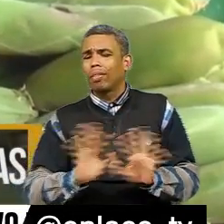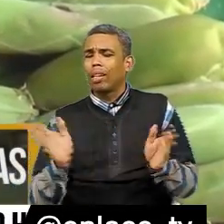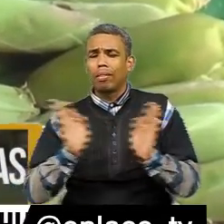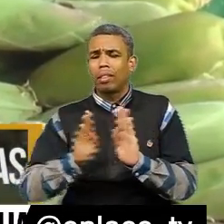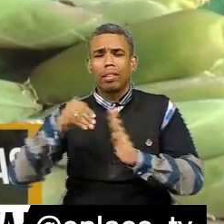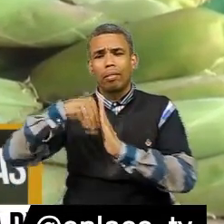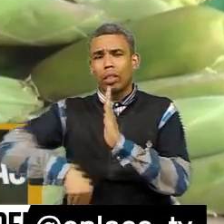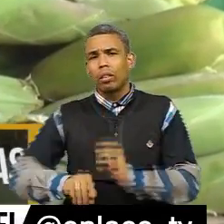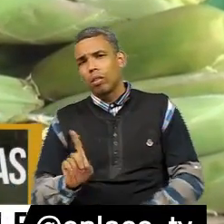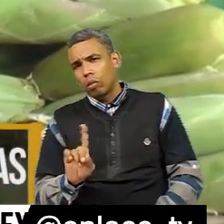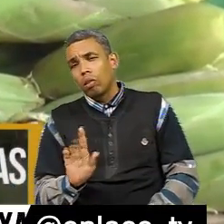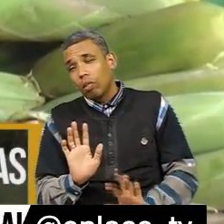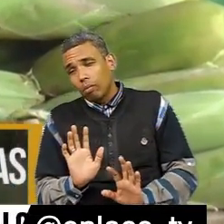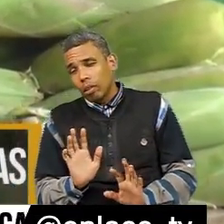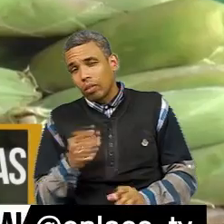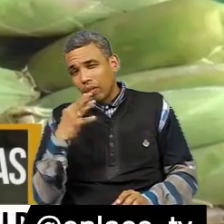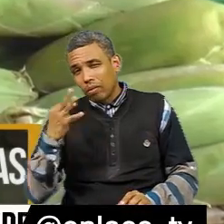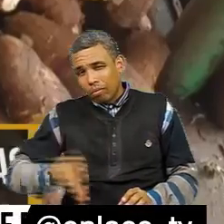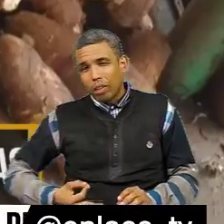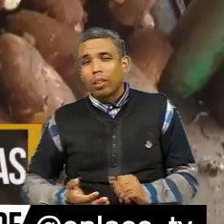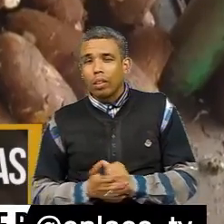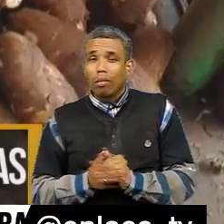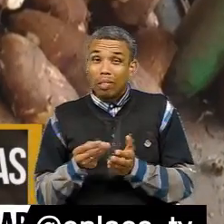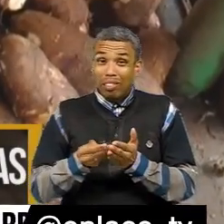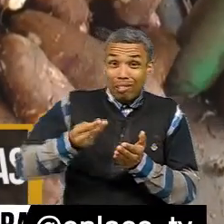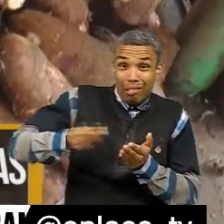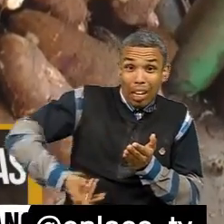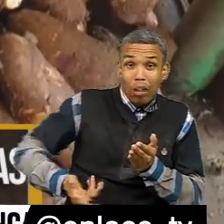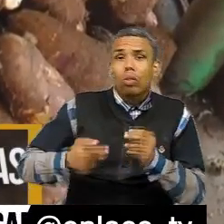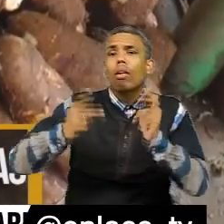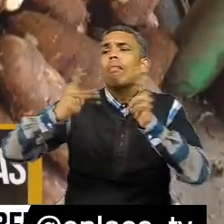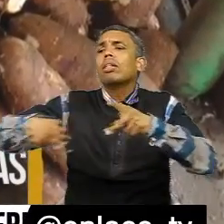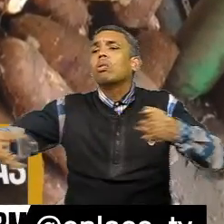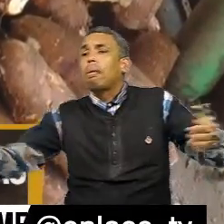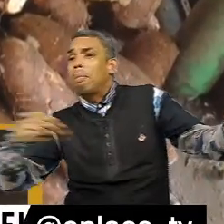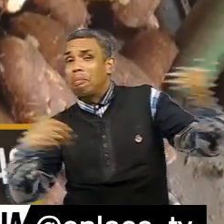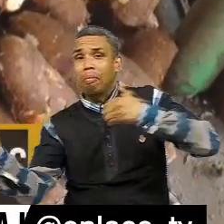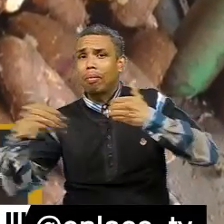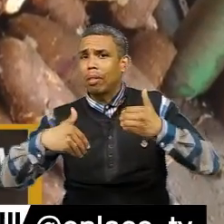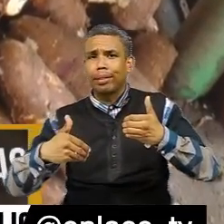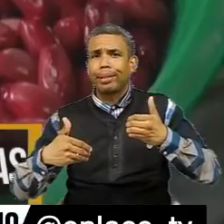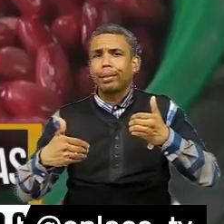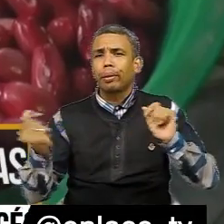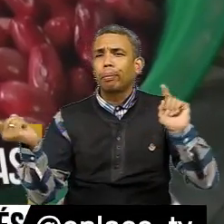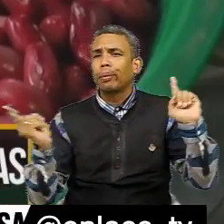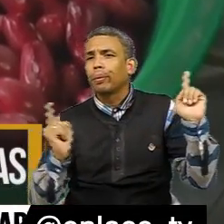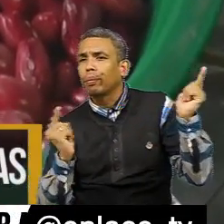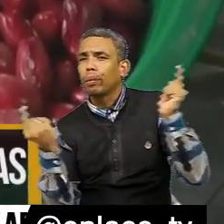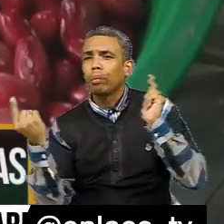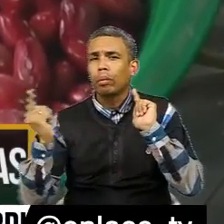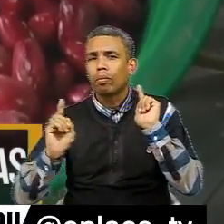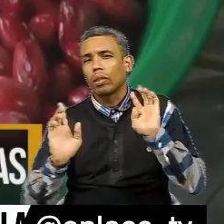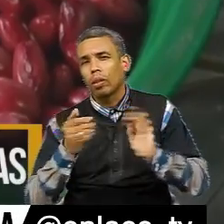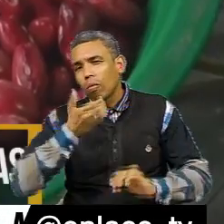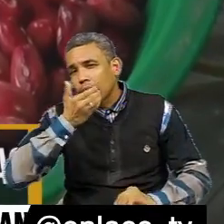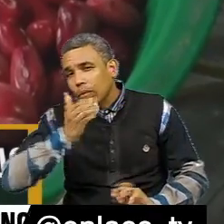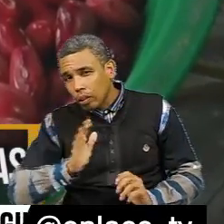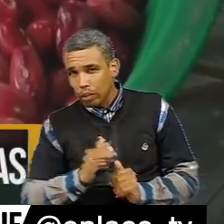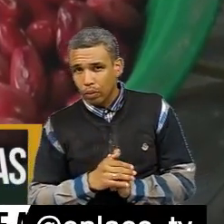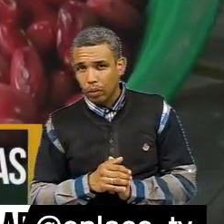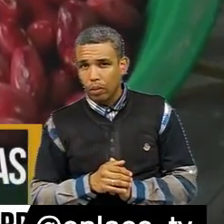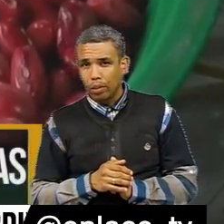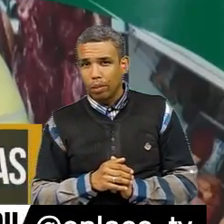que el alto costo de los productos, pues ya quien viene a hacer su mercado ya no va a comprar una libra o dos libras, va a comprar media